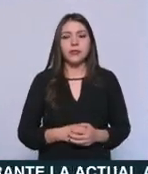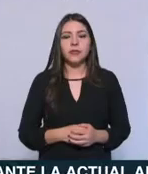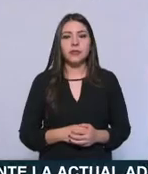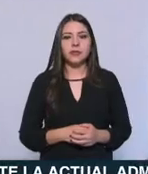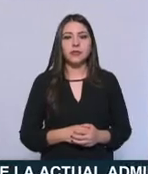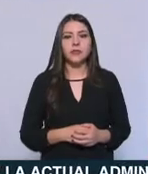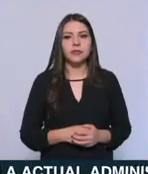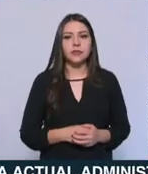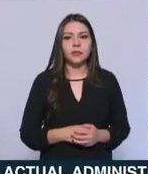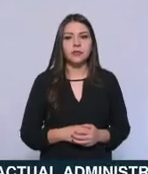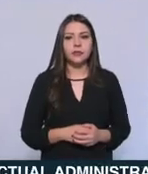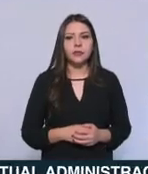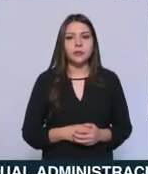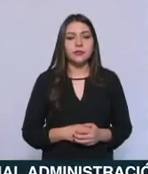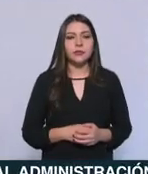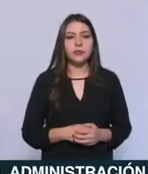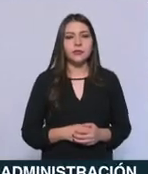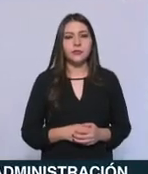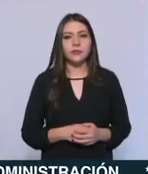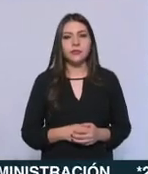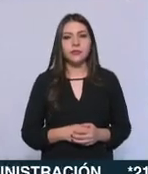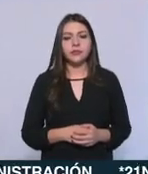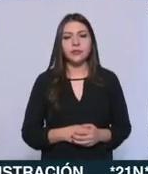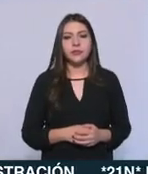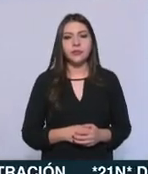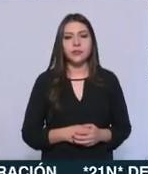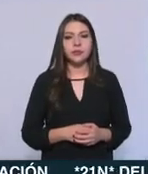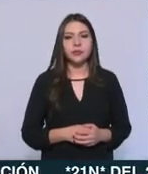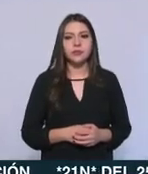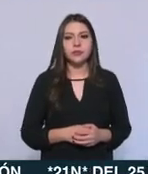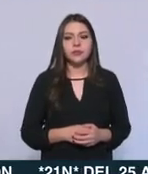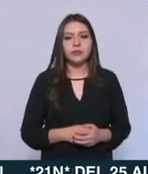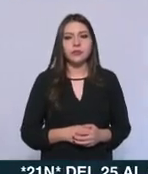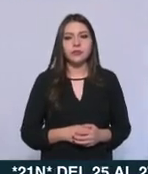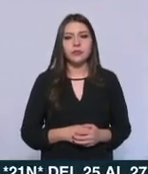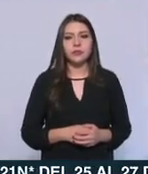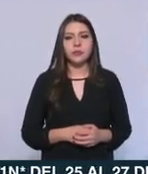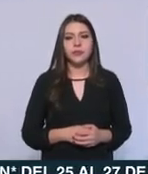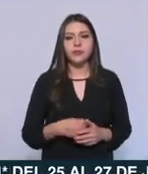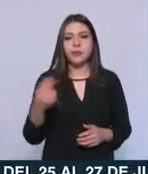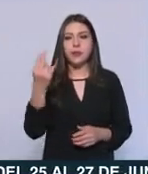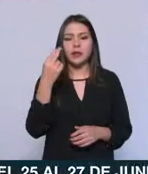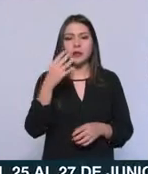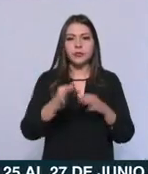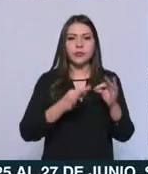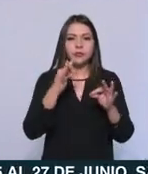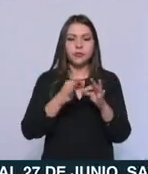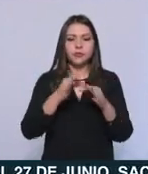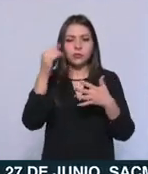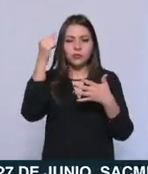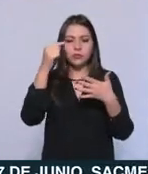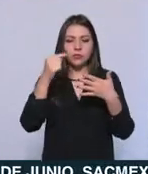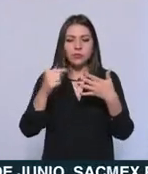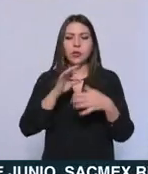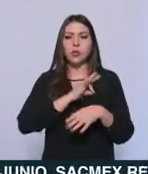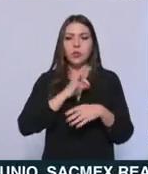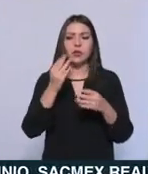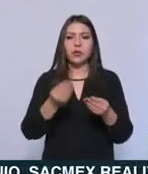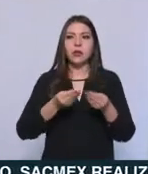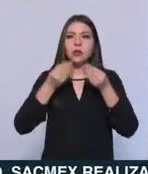tienen que elaborar pues toda una serie de requisitos para poder ingresar con los notarios.